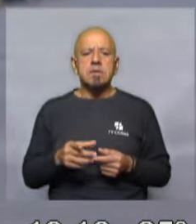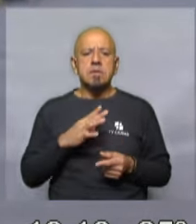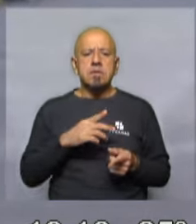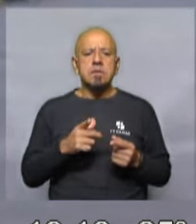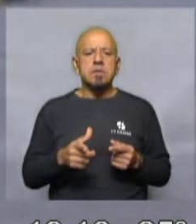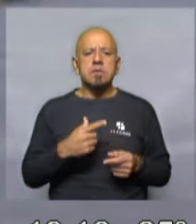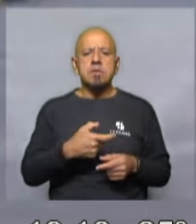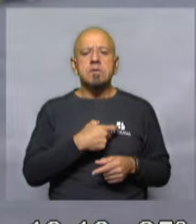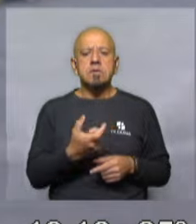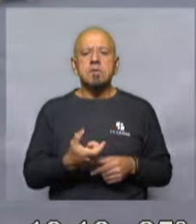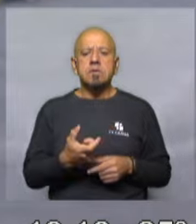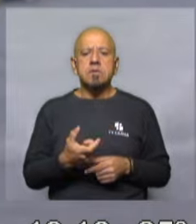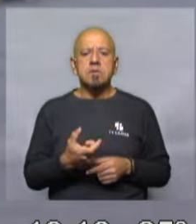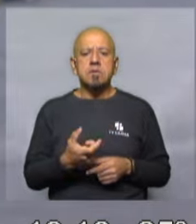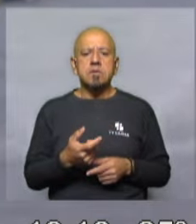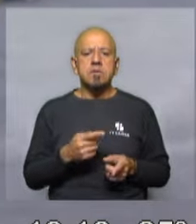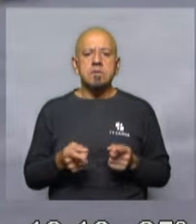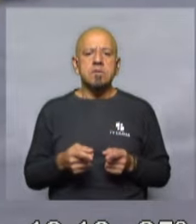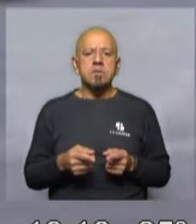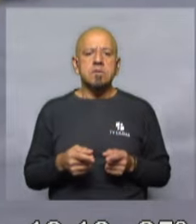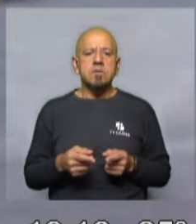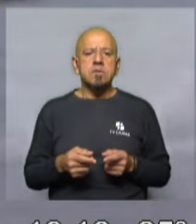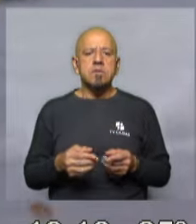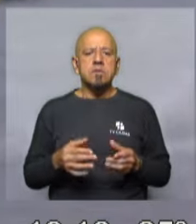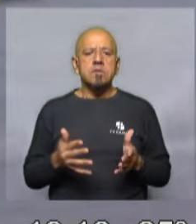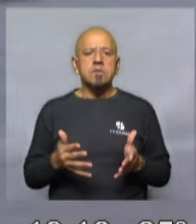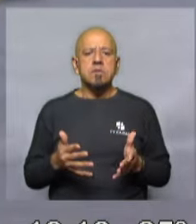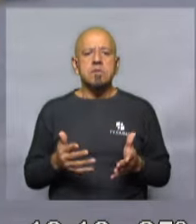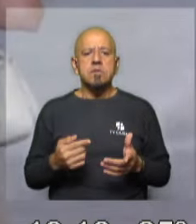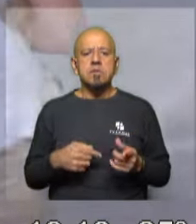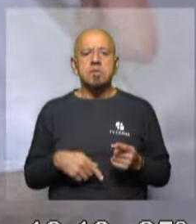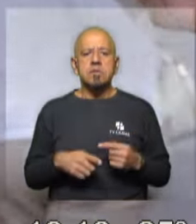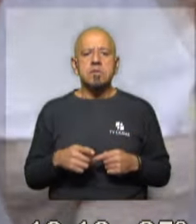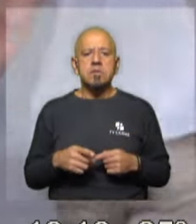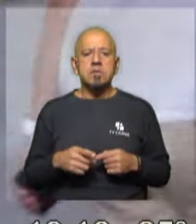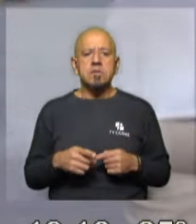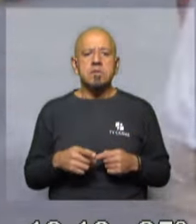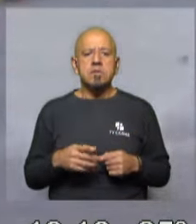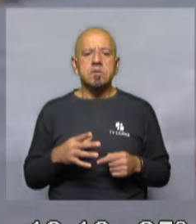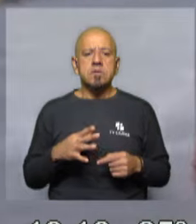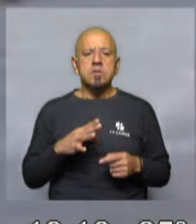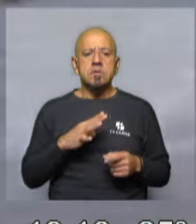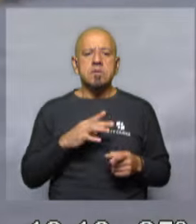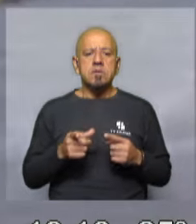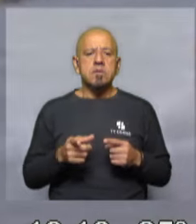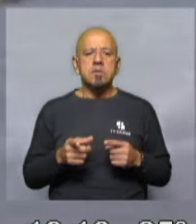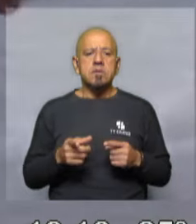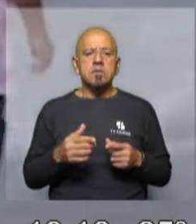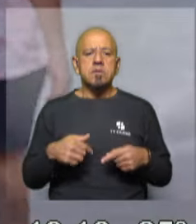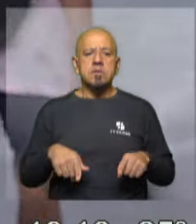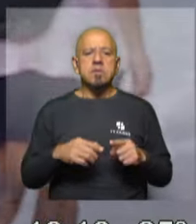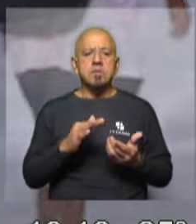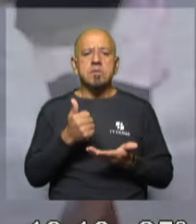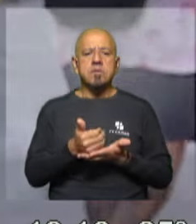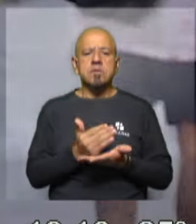las libretas hoy por hoy, o el teórico concretamente. Esto generó repercusiones a nivel